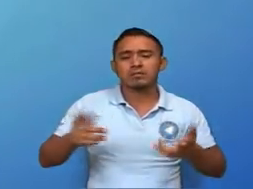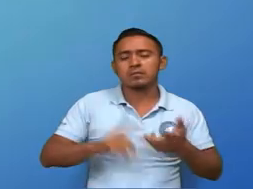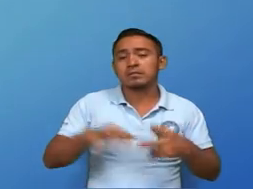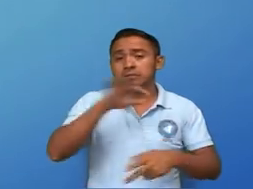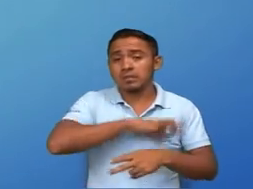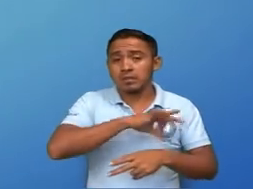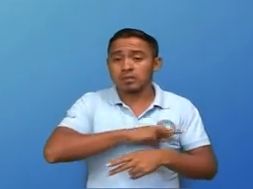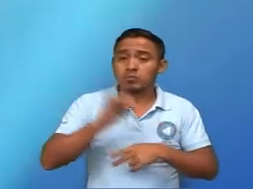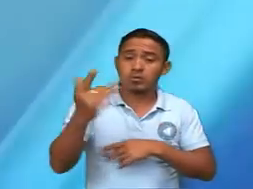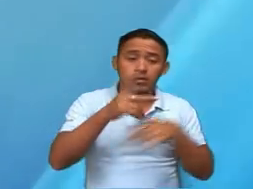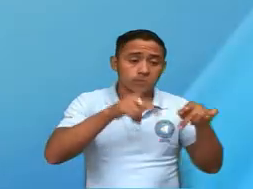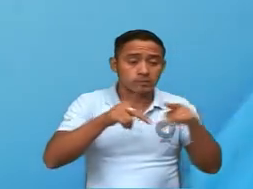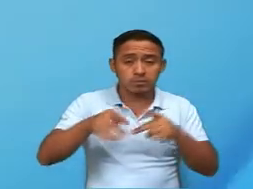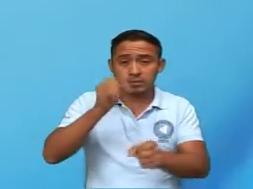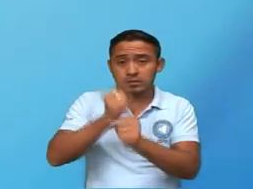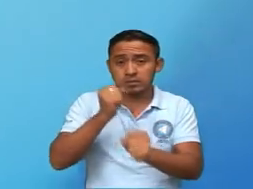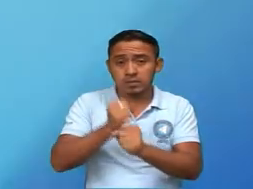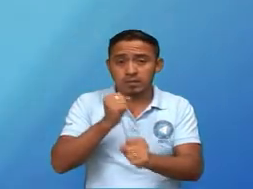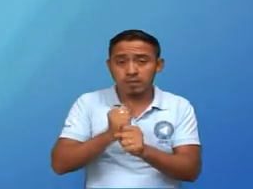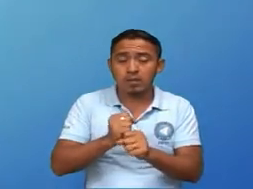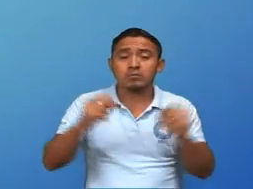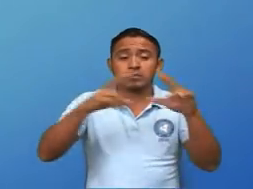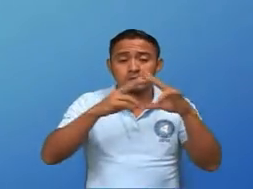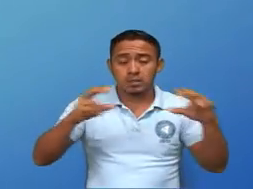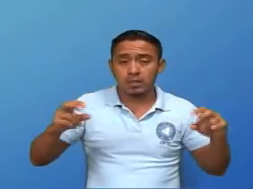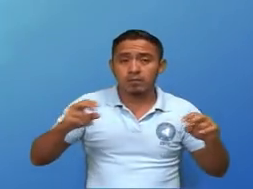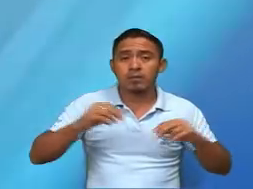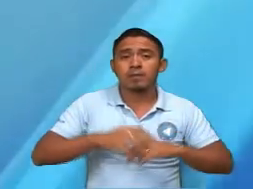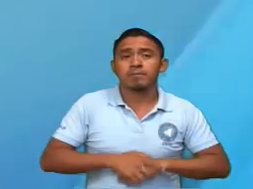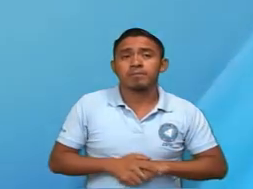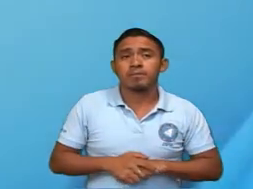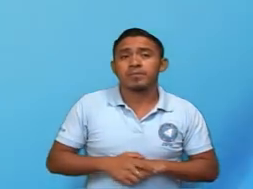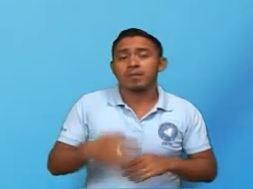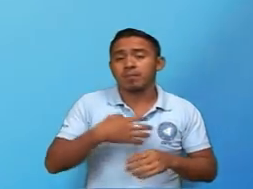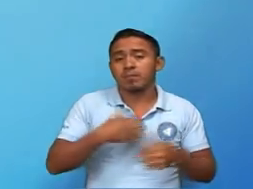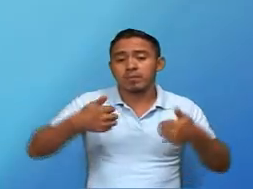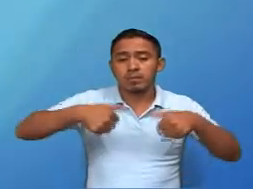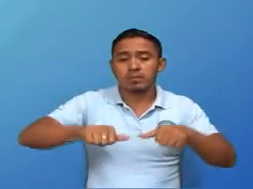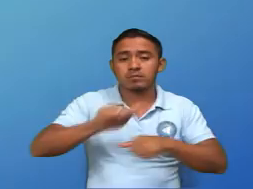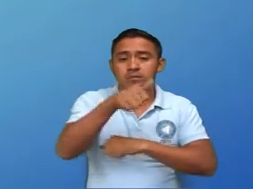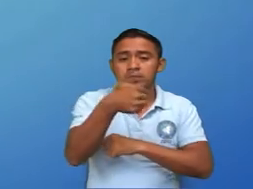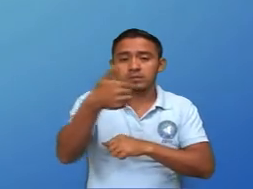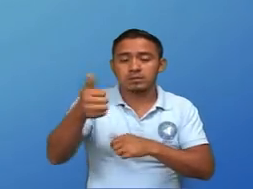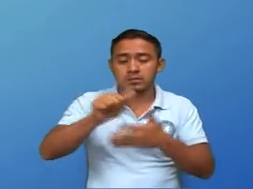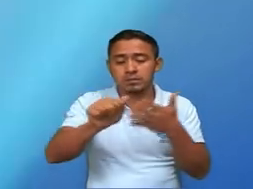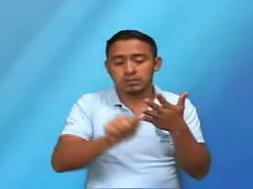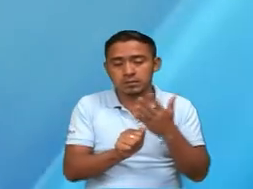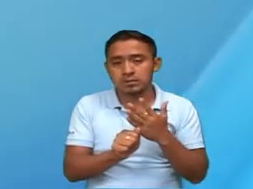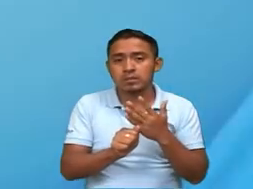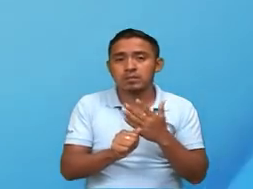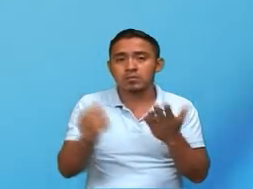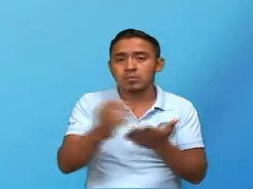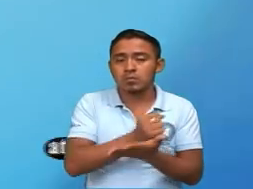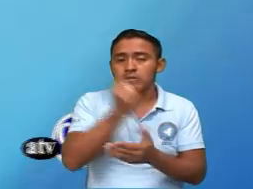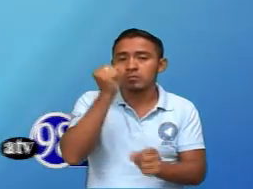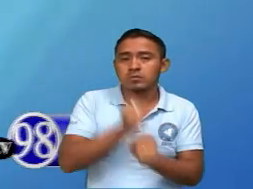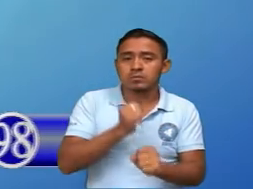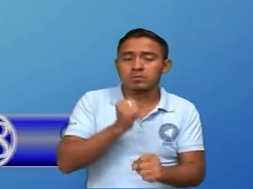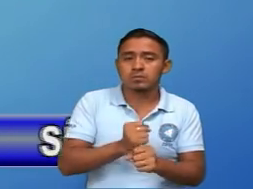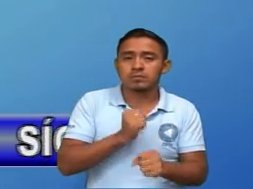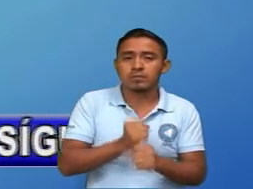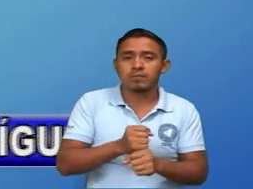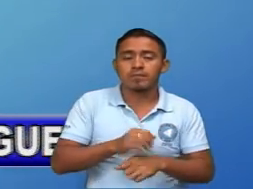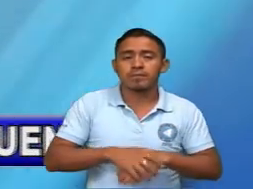para todos los trabajadores del país, según el artículo 66 del Código del